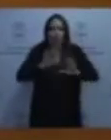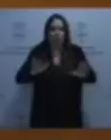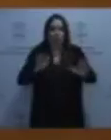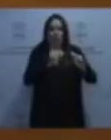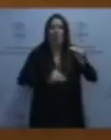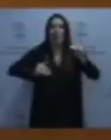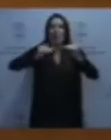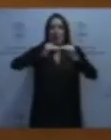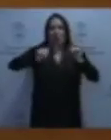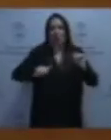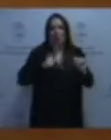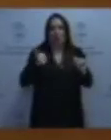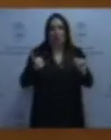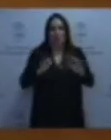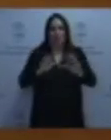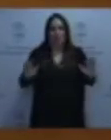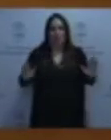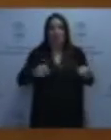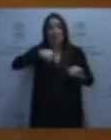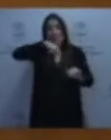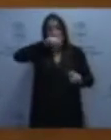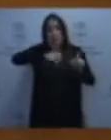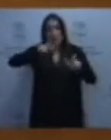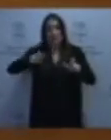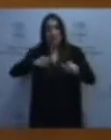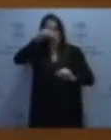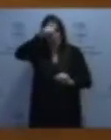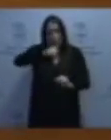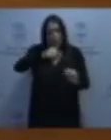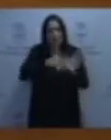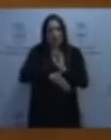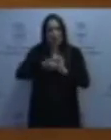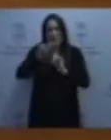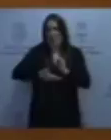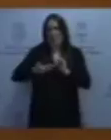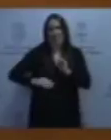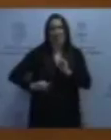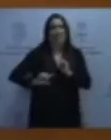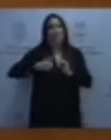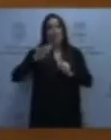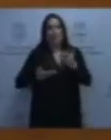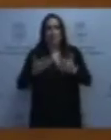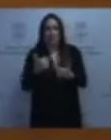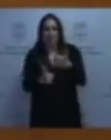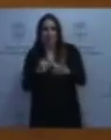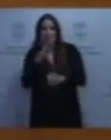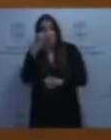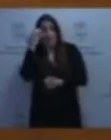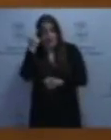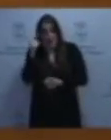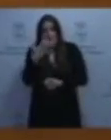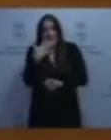igualdad de oportunidades. Para esas 1000 personas, el día de hoy va a ser más decisivo que el del propio examen. Saben que si se aprueba esta ley, van a